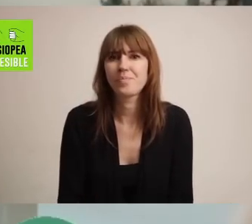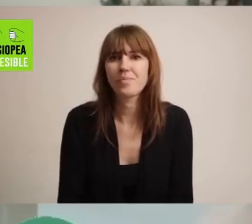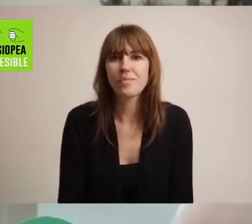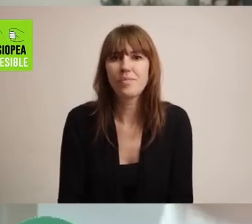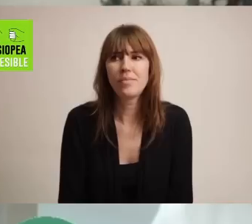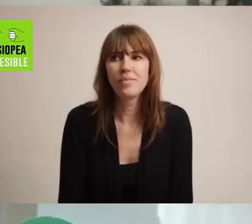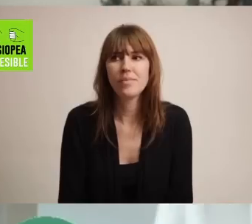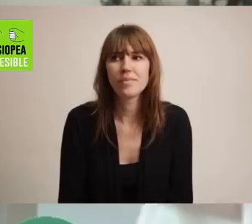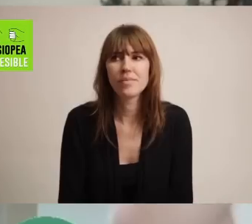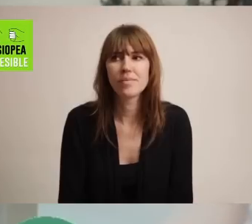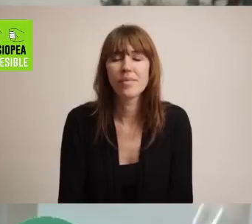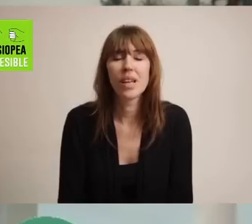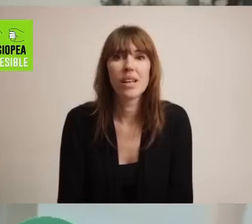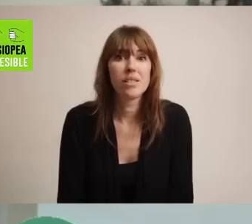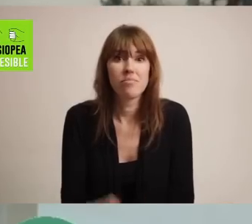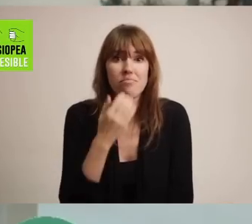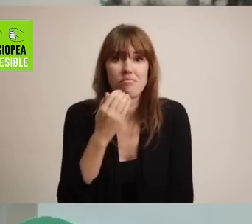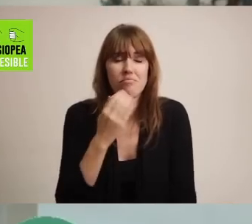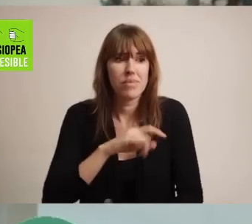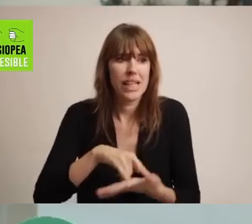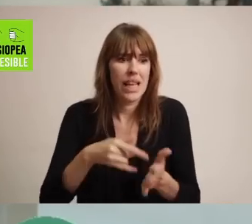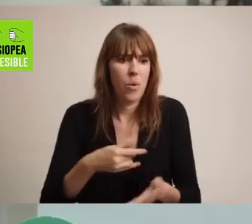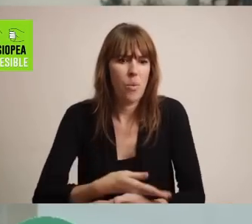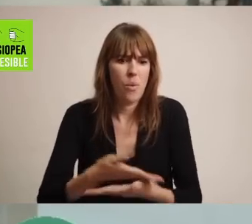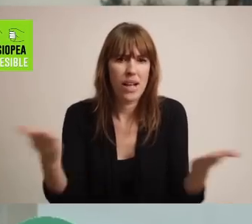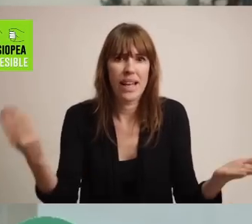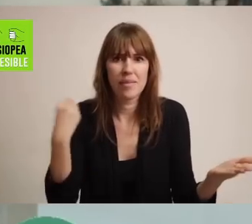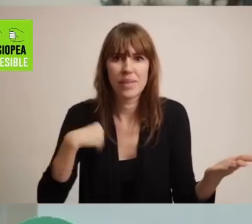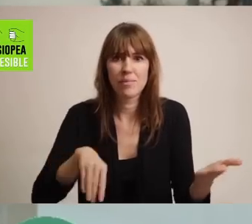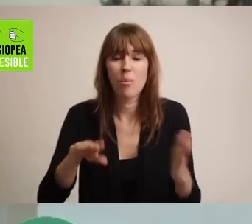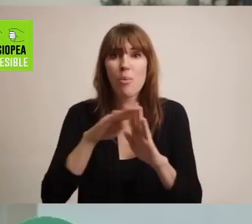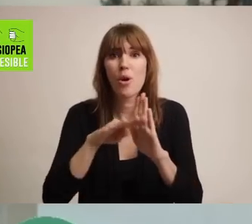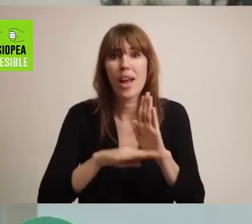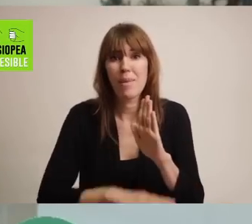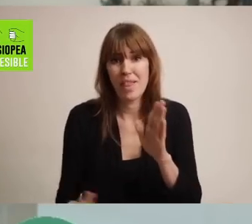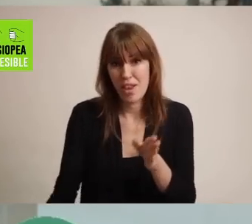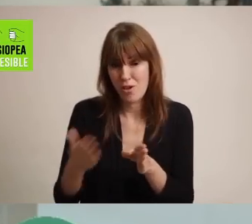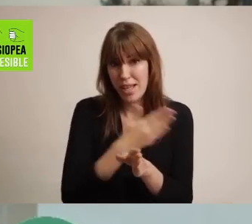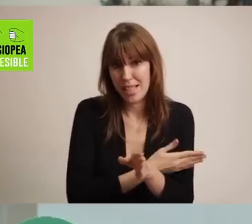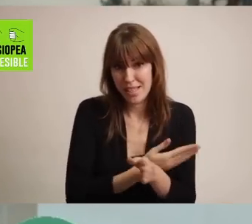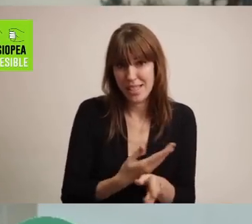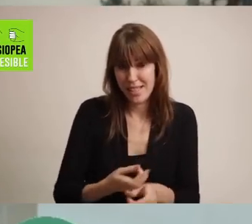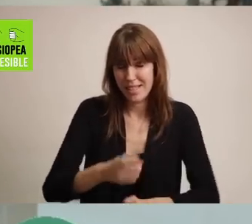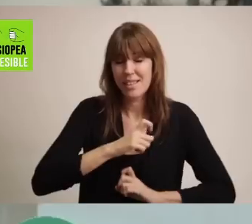pues me da igual que sea con cualquier técnica, ¿no? Que ha hecho unas determinadas programaciones